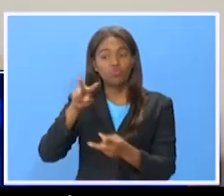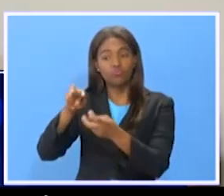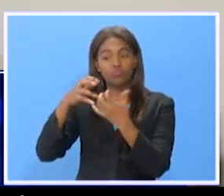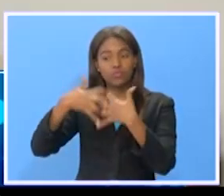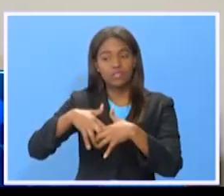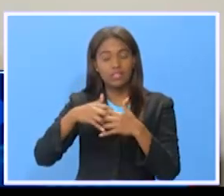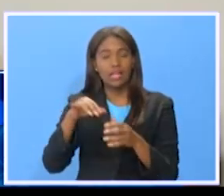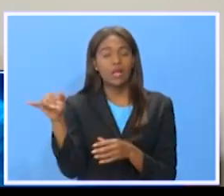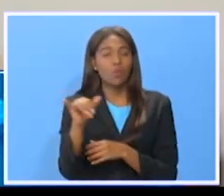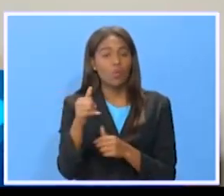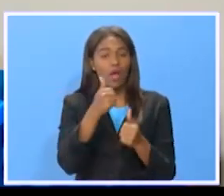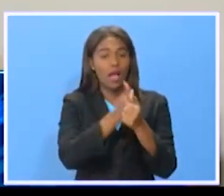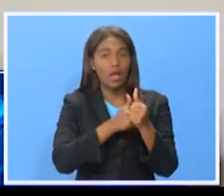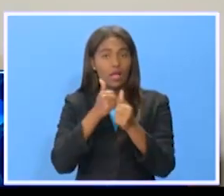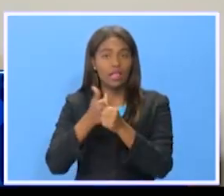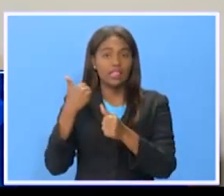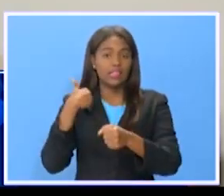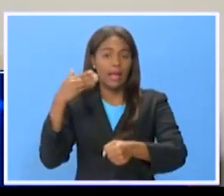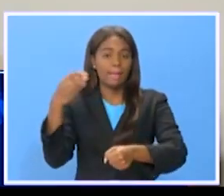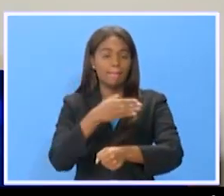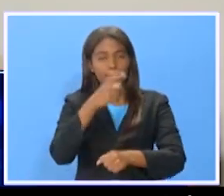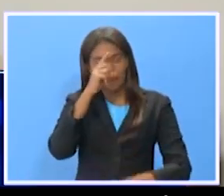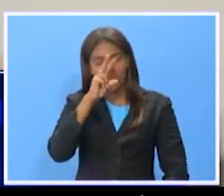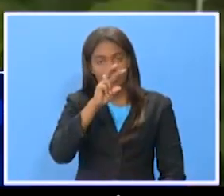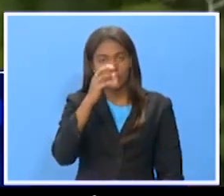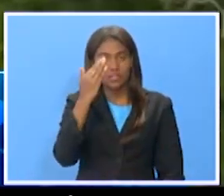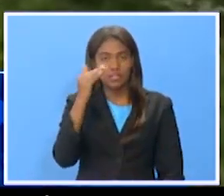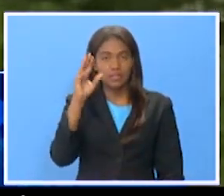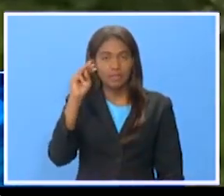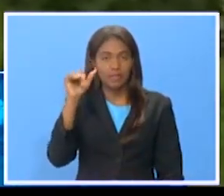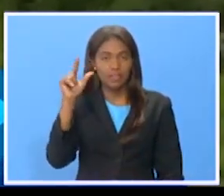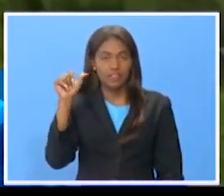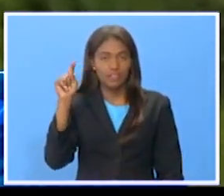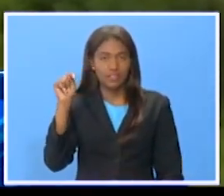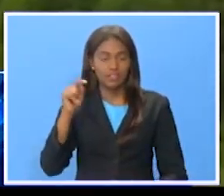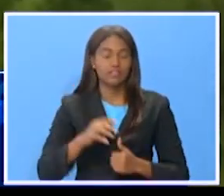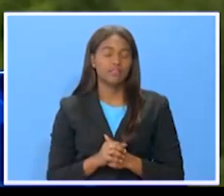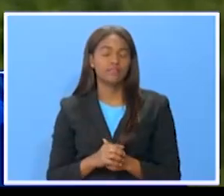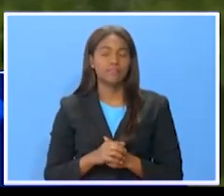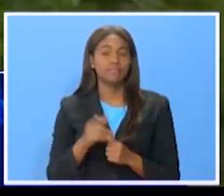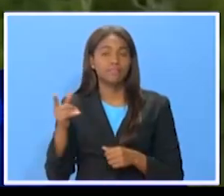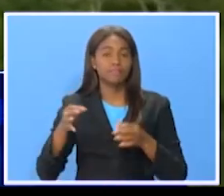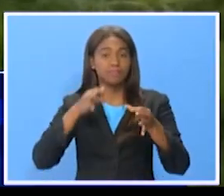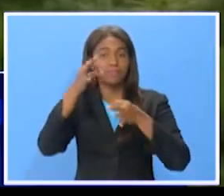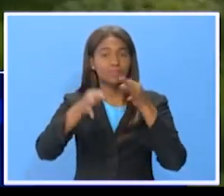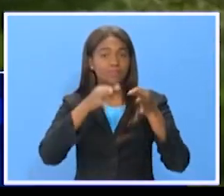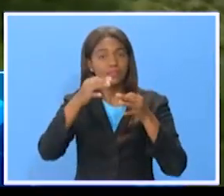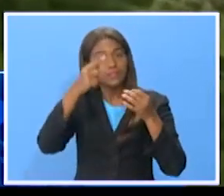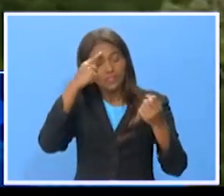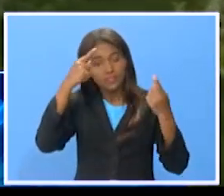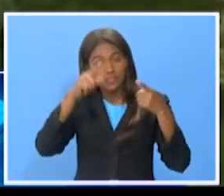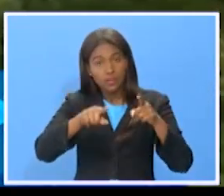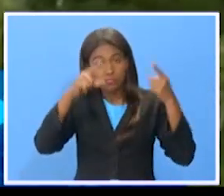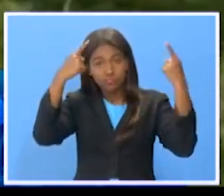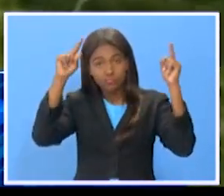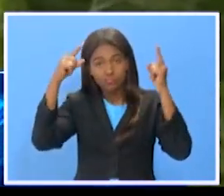y cada una tiene potencia de 215 megavatios. El geólogo explicó que vistos los resultados positivos que está